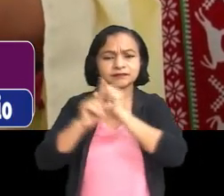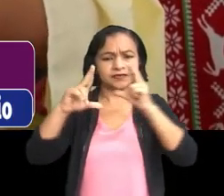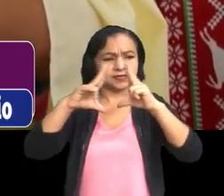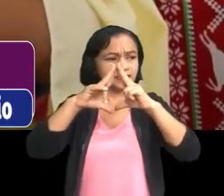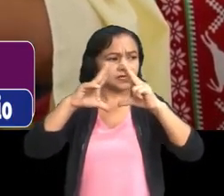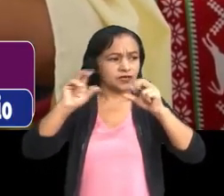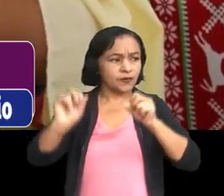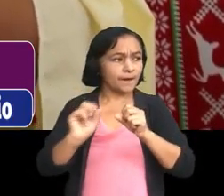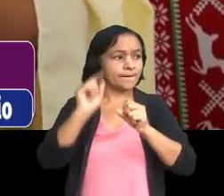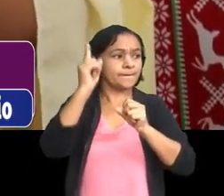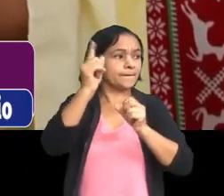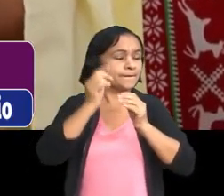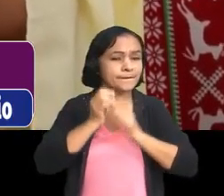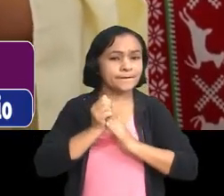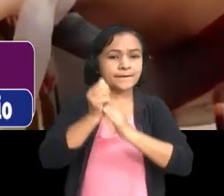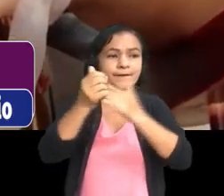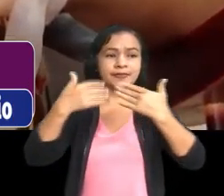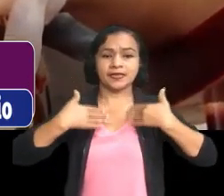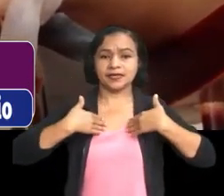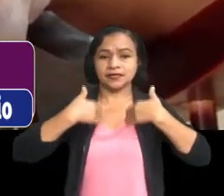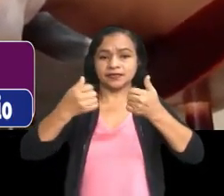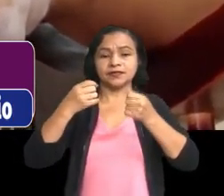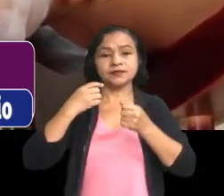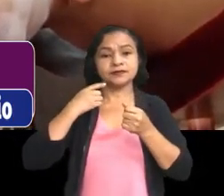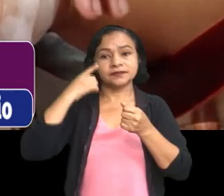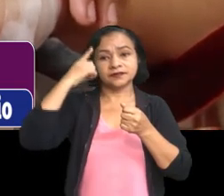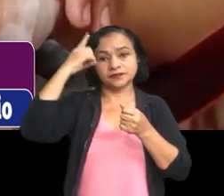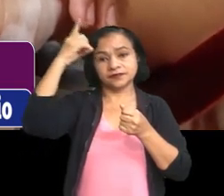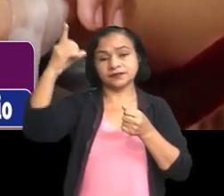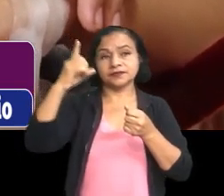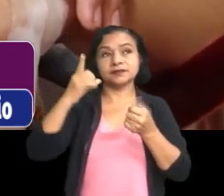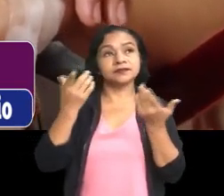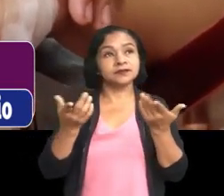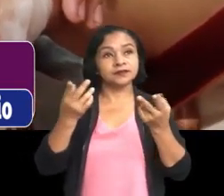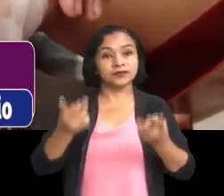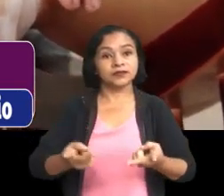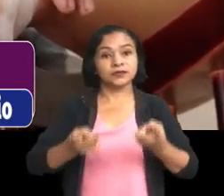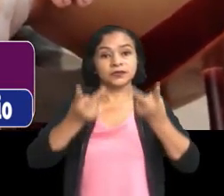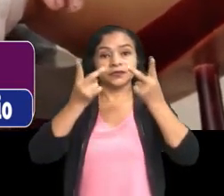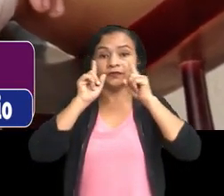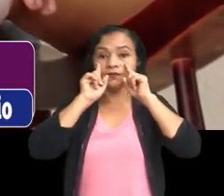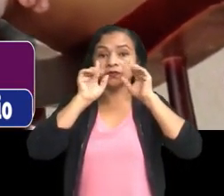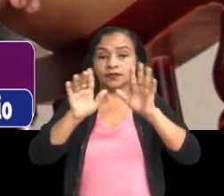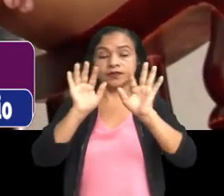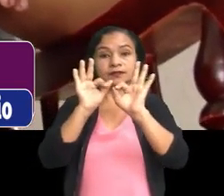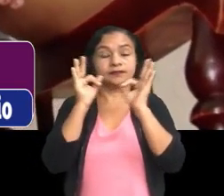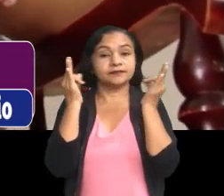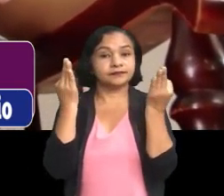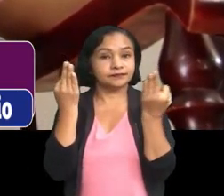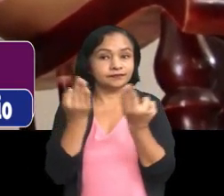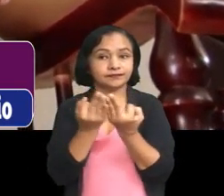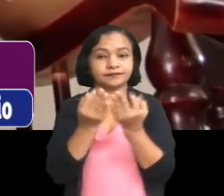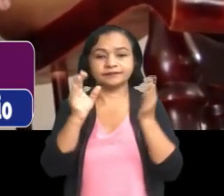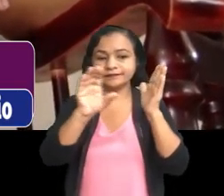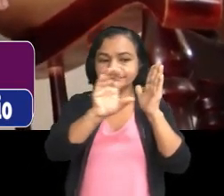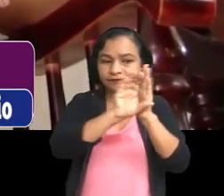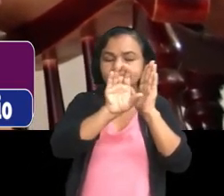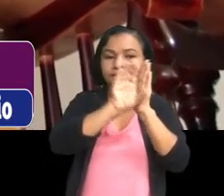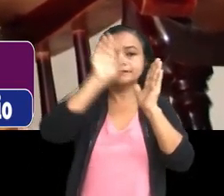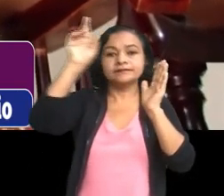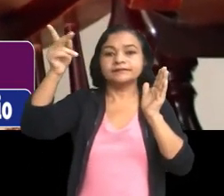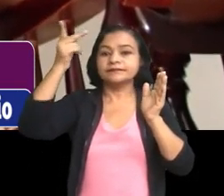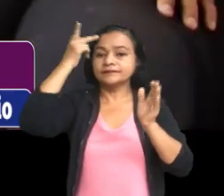muchos programas de salud que se desarrollan tanto y eso para es la adolescencia. De la vida. Está la, claro, de la familia. Claro, y está en nuestra constitución política